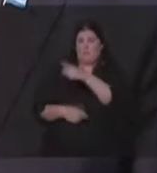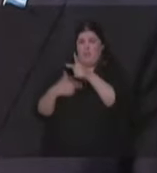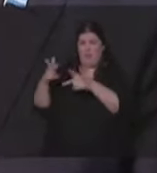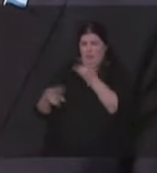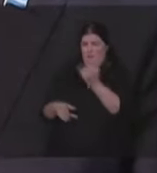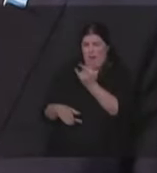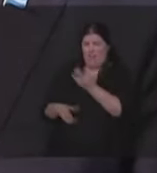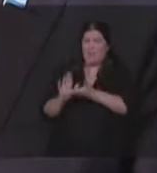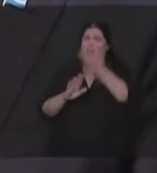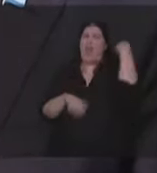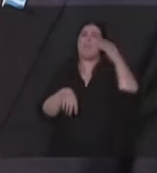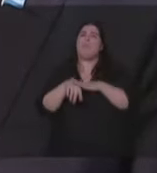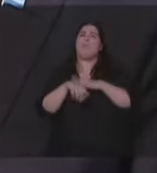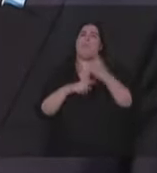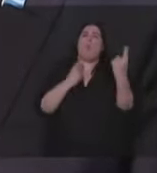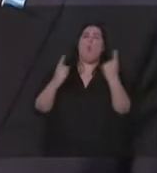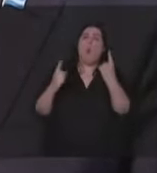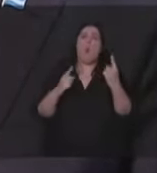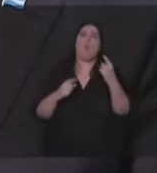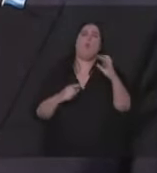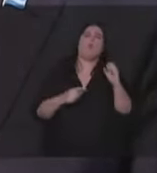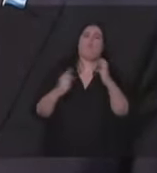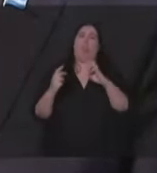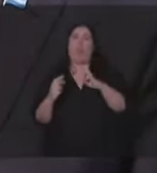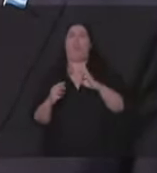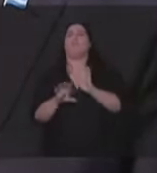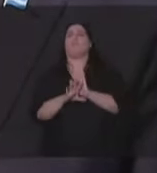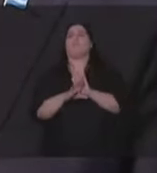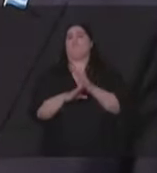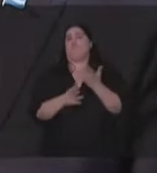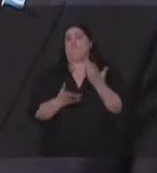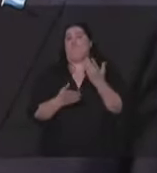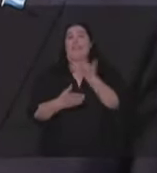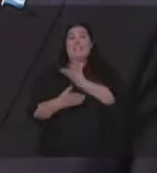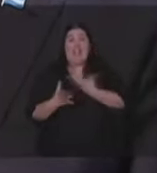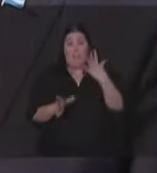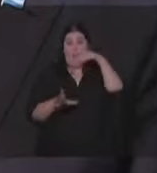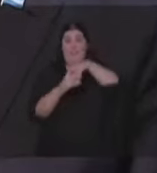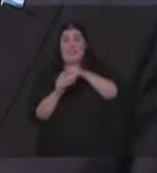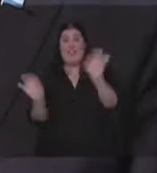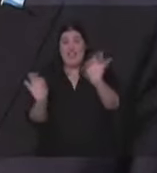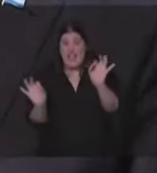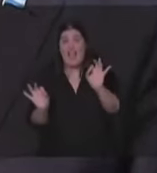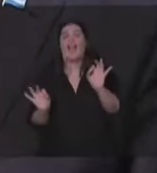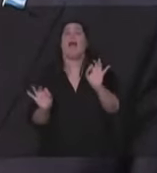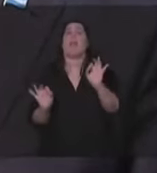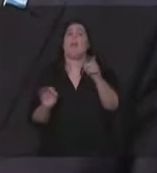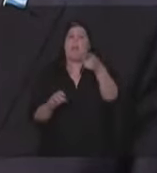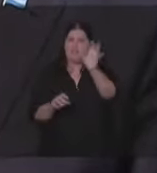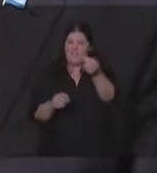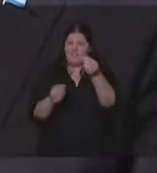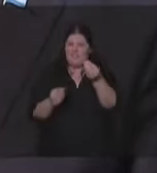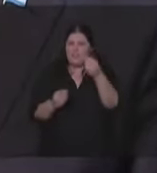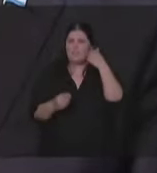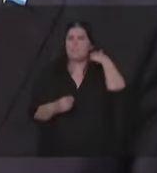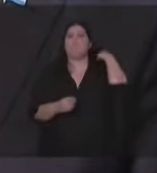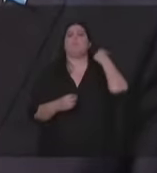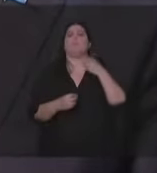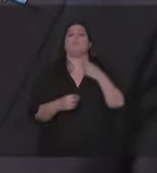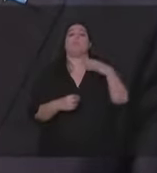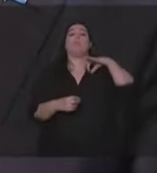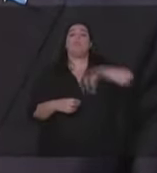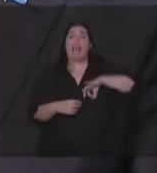convertibilidad cuando las afjp funcionaban sin tanta intromisión del estado que tenía sabes que los